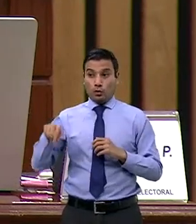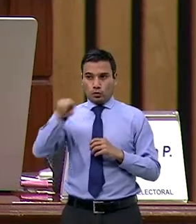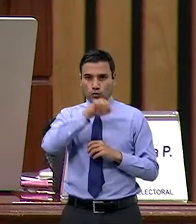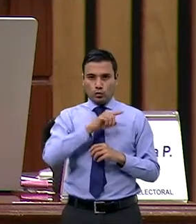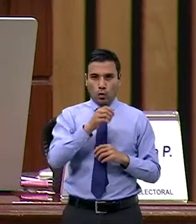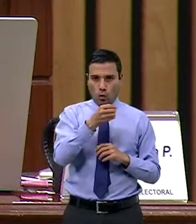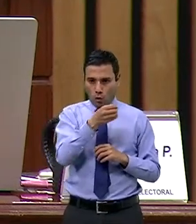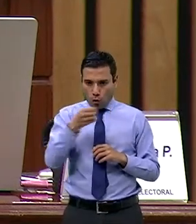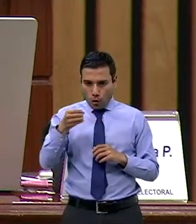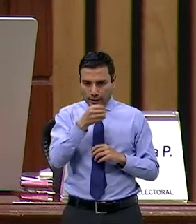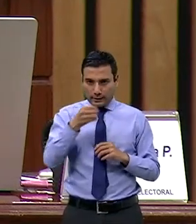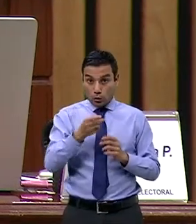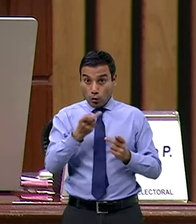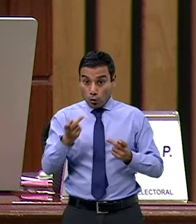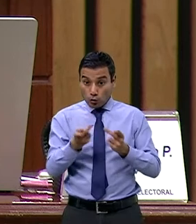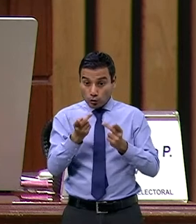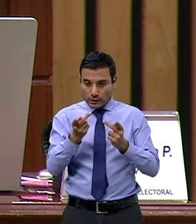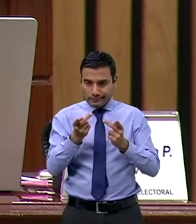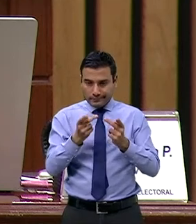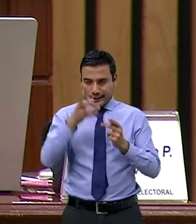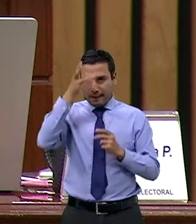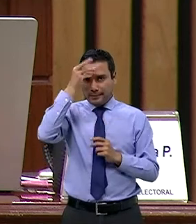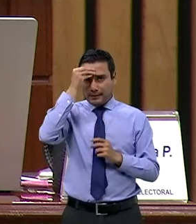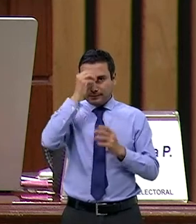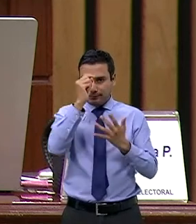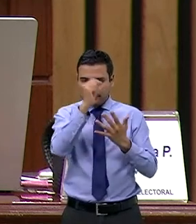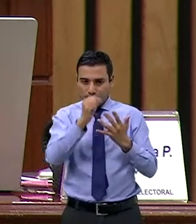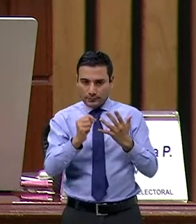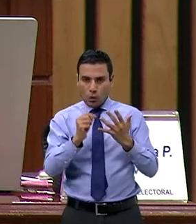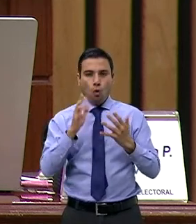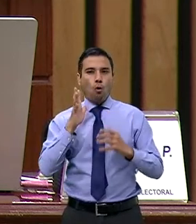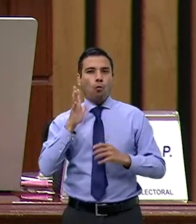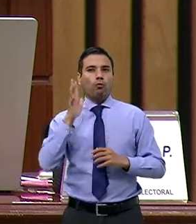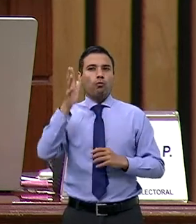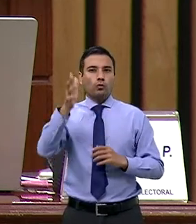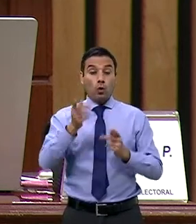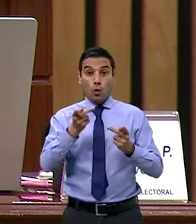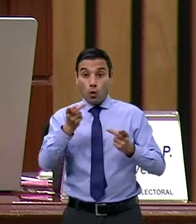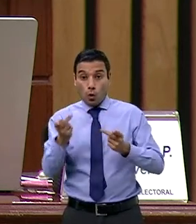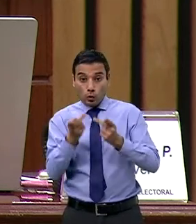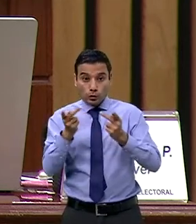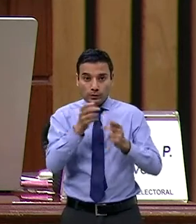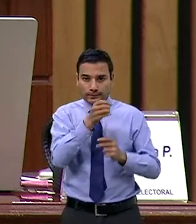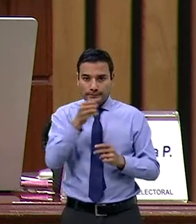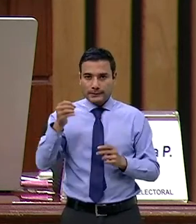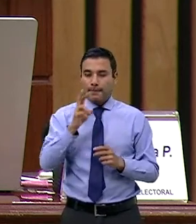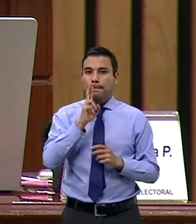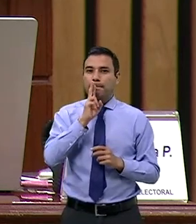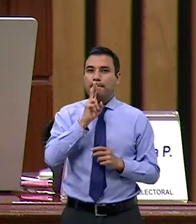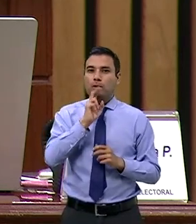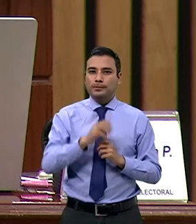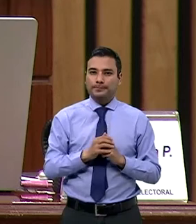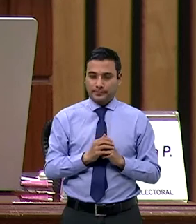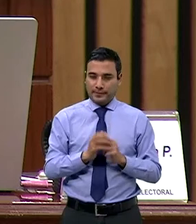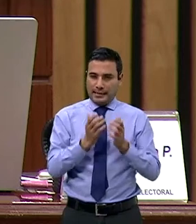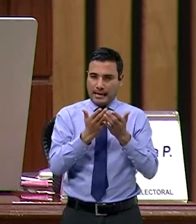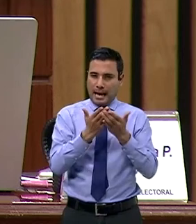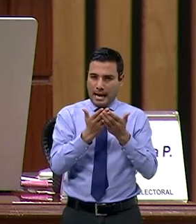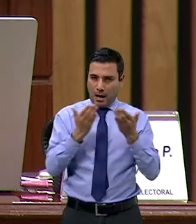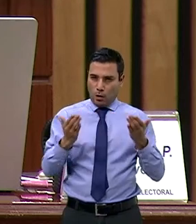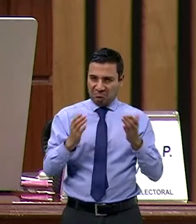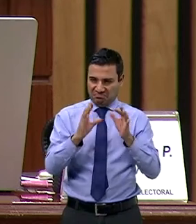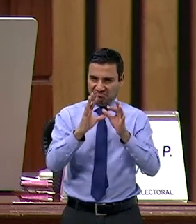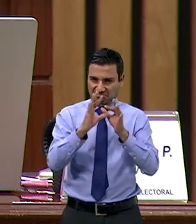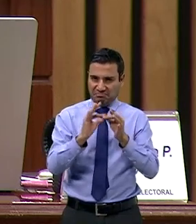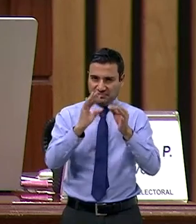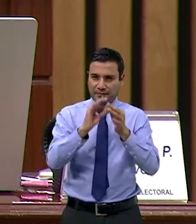nos permitirán perfeccionar la realización de futuras consultas pero hoy no debemos de soslayar que millones de